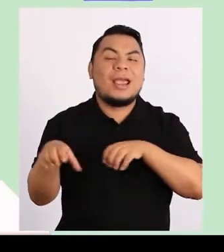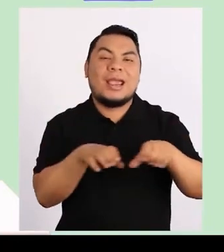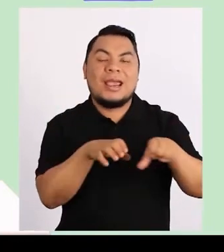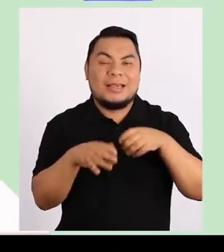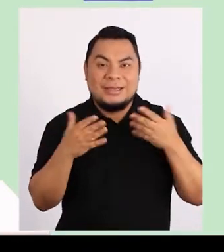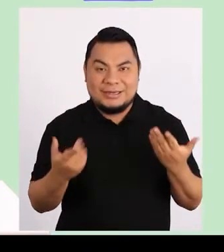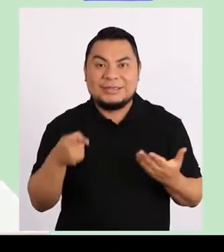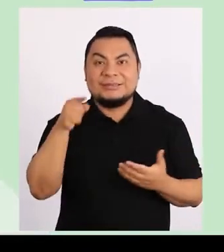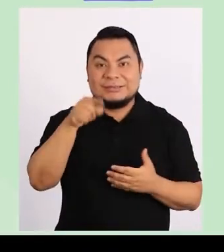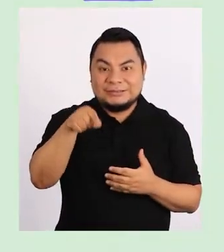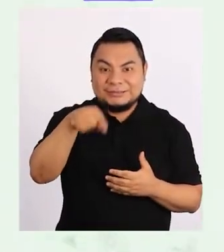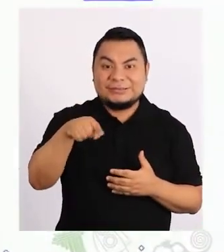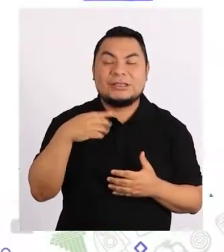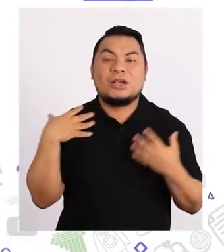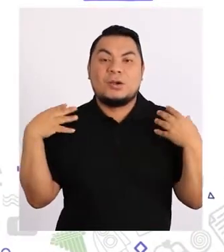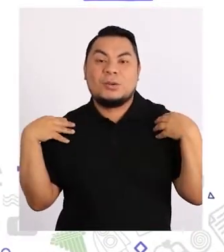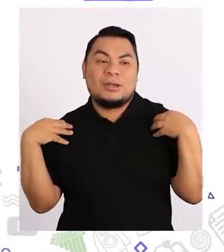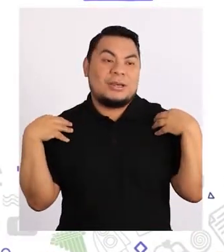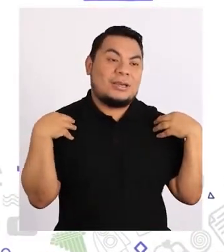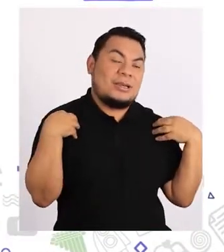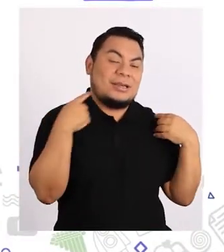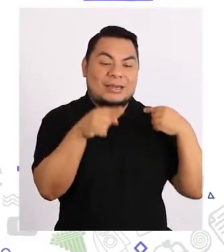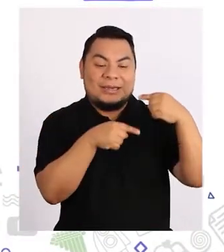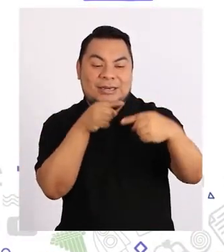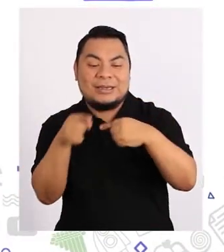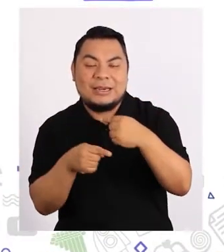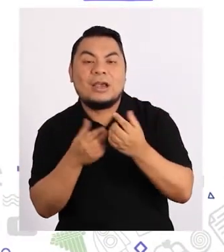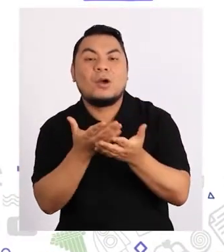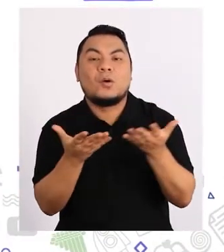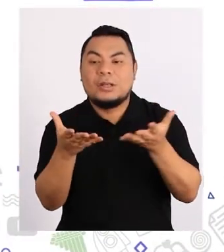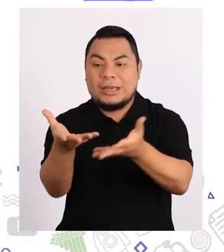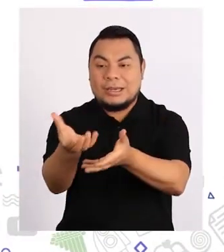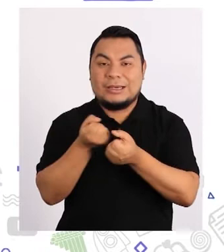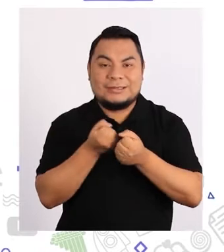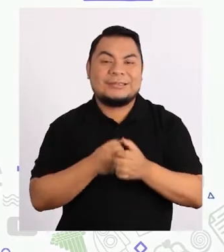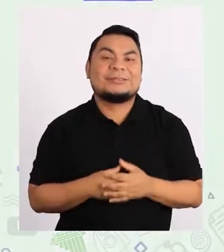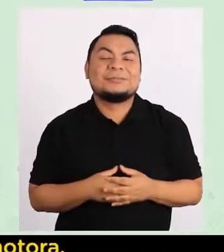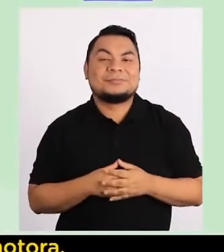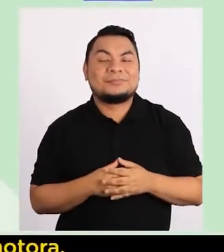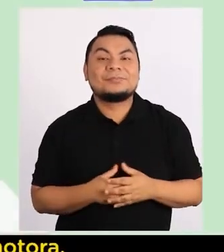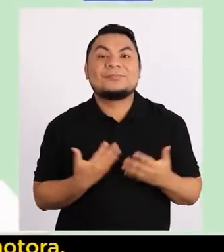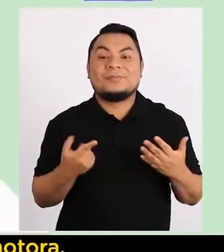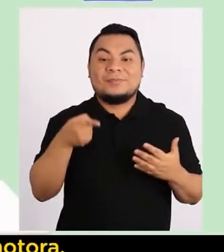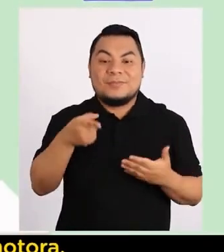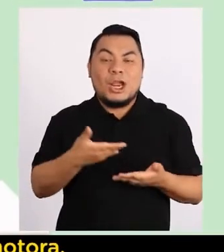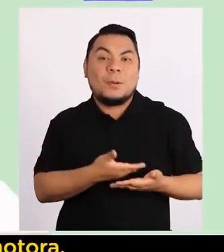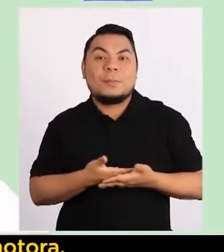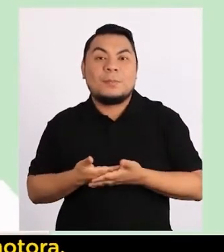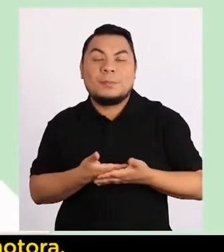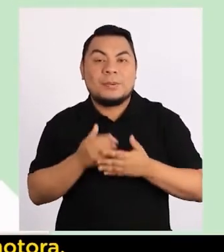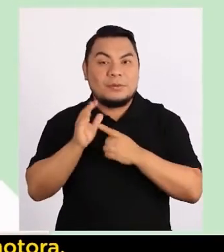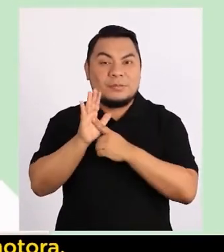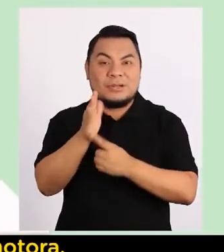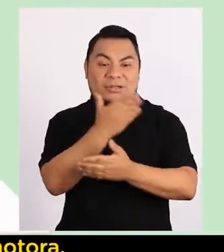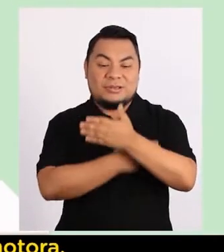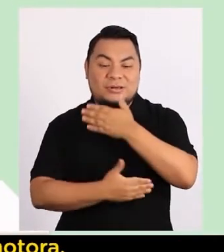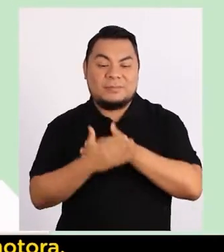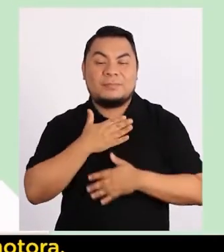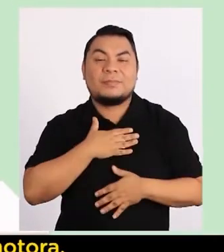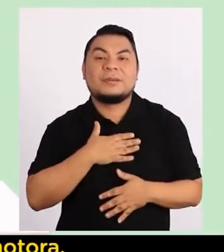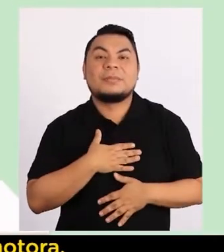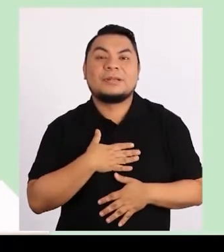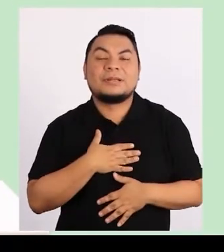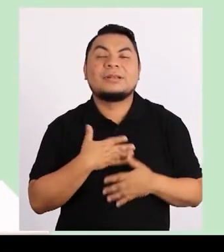para realizar la actividad Giro para alcanzar objetos. Si la o el bebé presenta